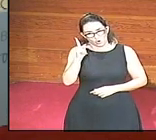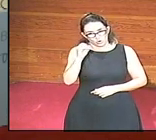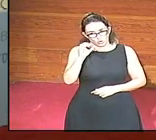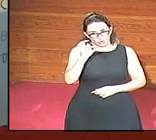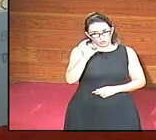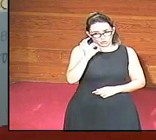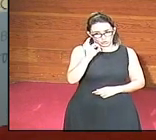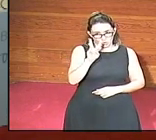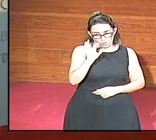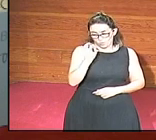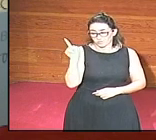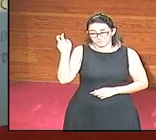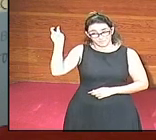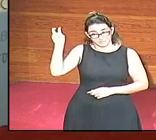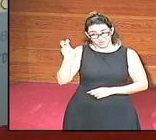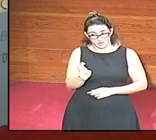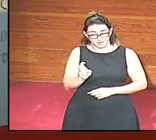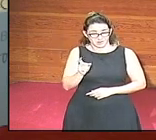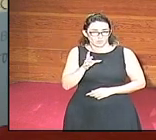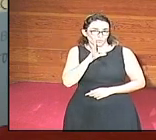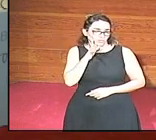a apoyar